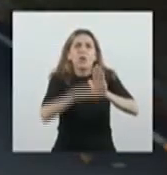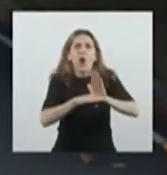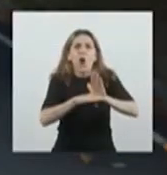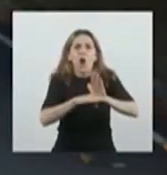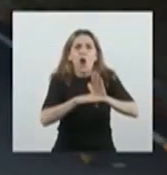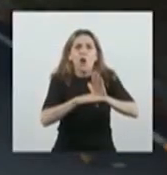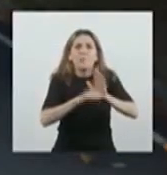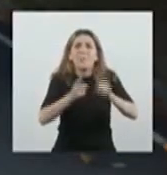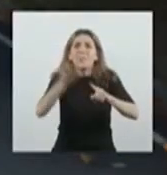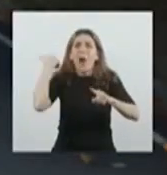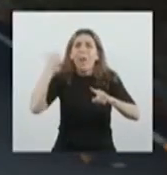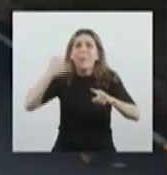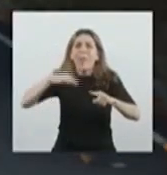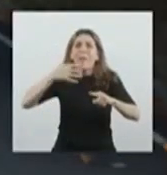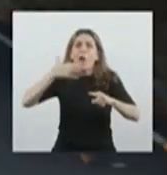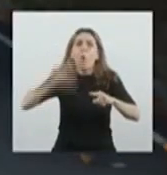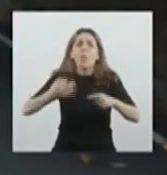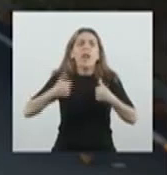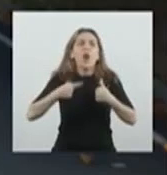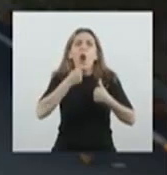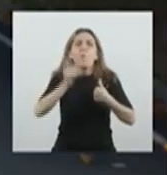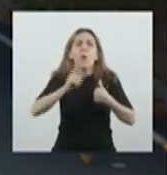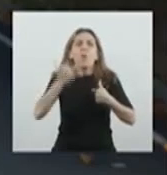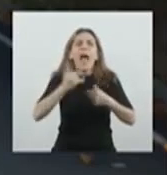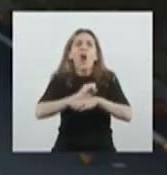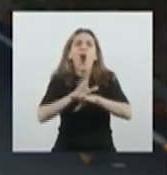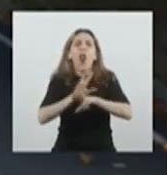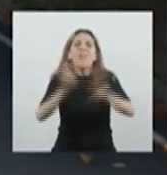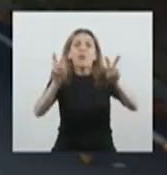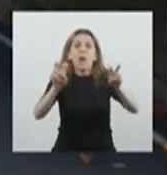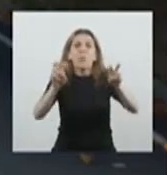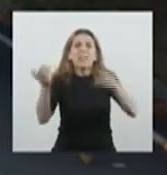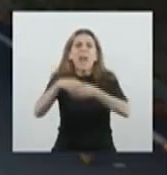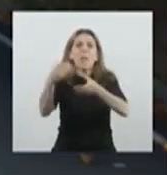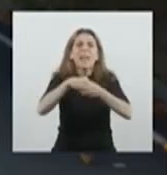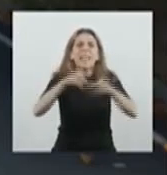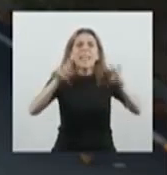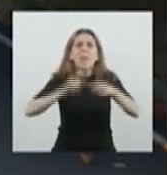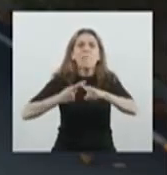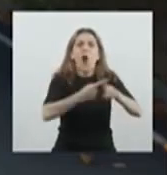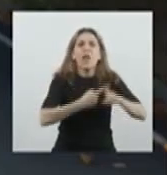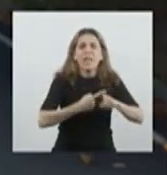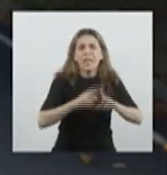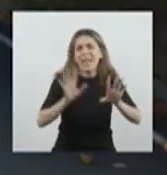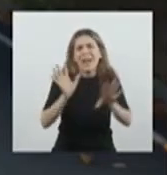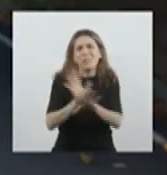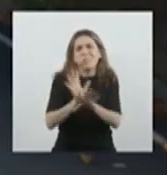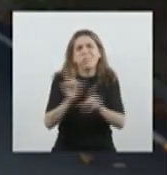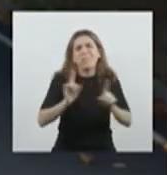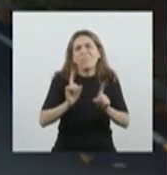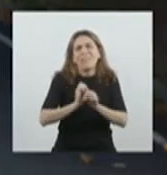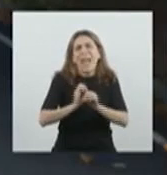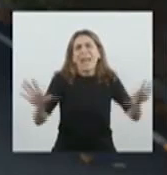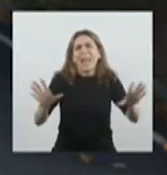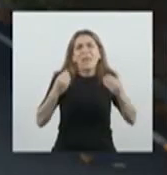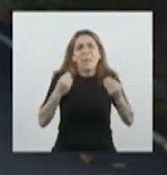Todavía no está confirmada la reunión que la oposición va a tener, posiblemente con el presidente de la Nación la semana que viene, el martes 18, con